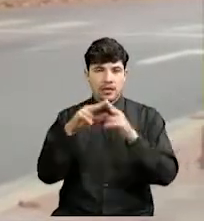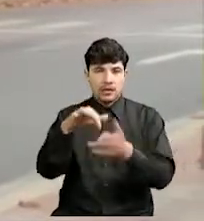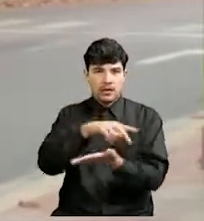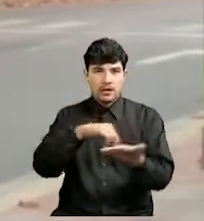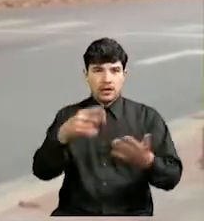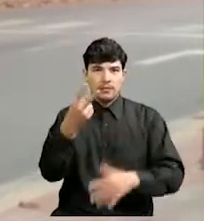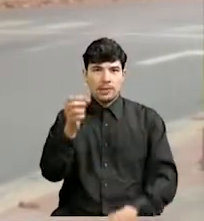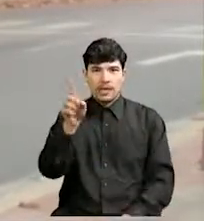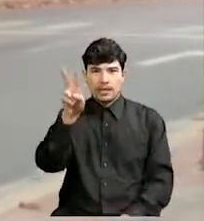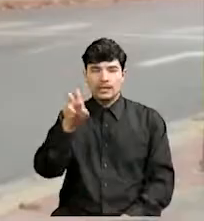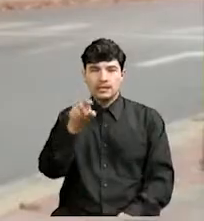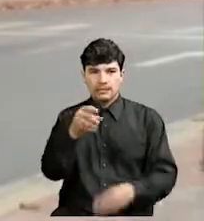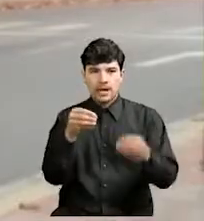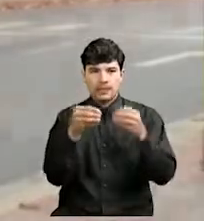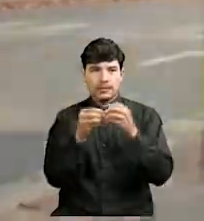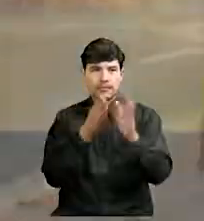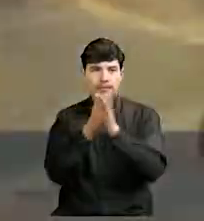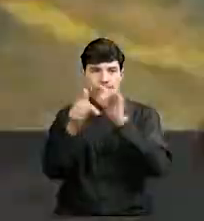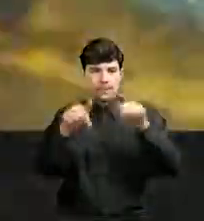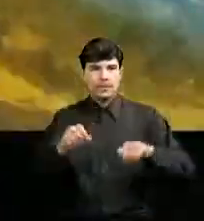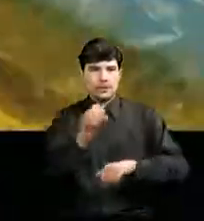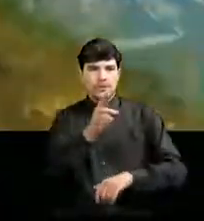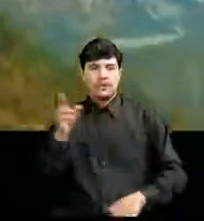ustedes con más de Oriente Noticias.